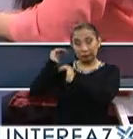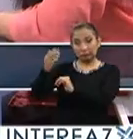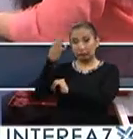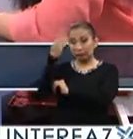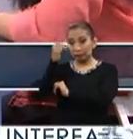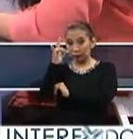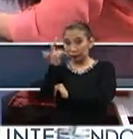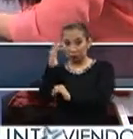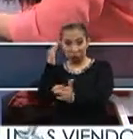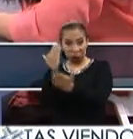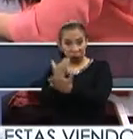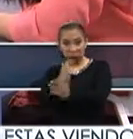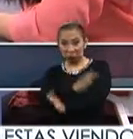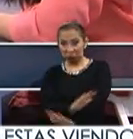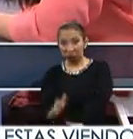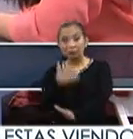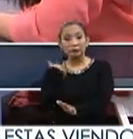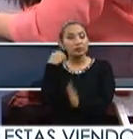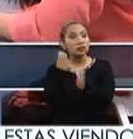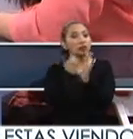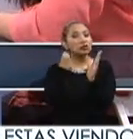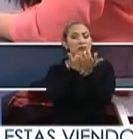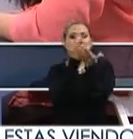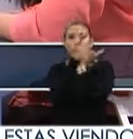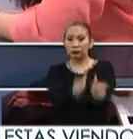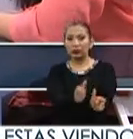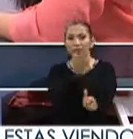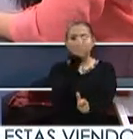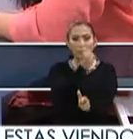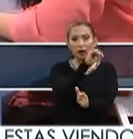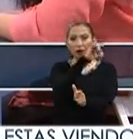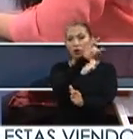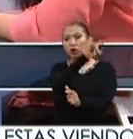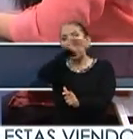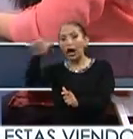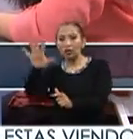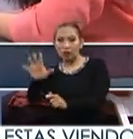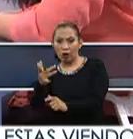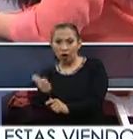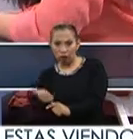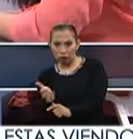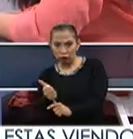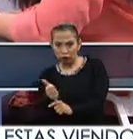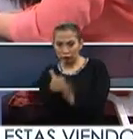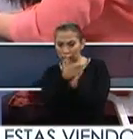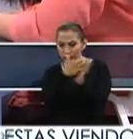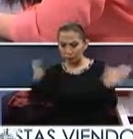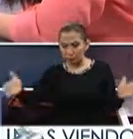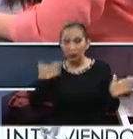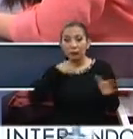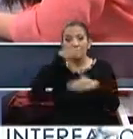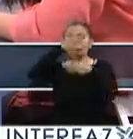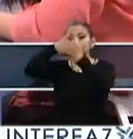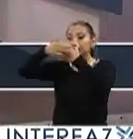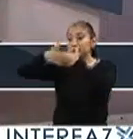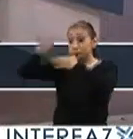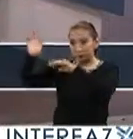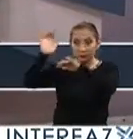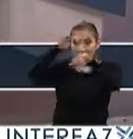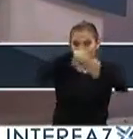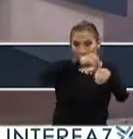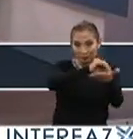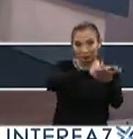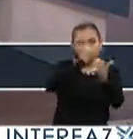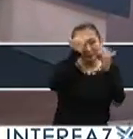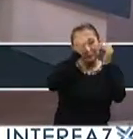el 9 de julio. El curso va a estar abierto desde el 9 de julio al 5 de agosto. Y pues hacemos un llamado a que se inscriban,